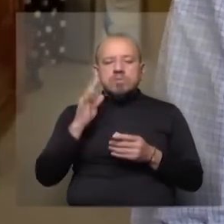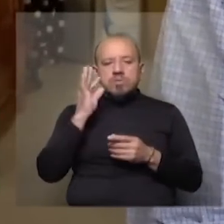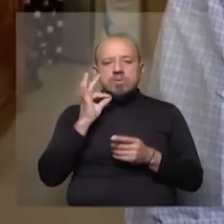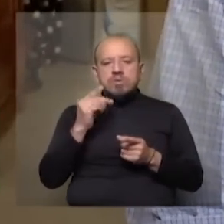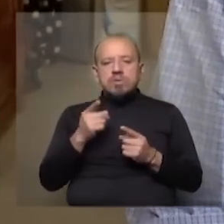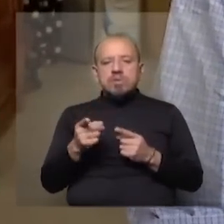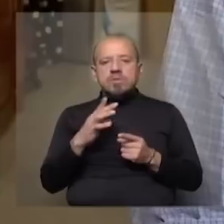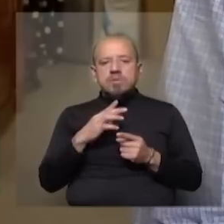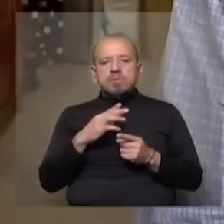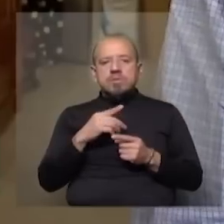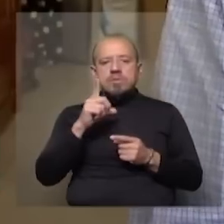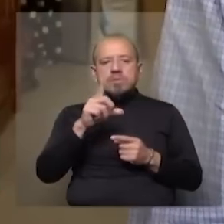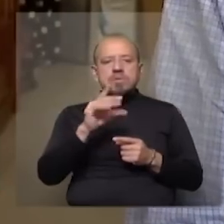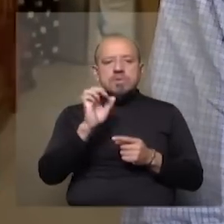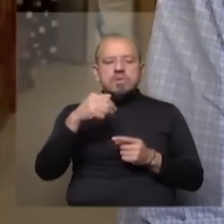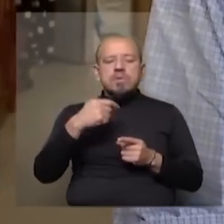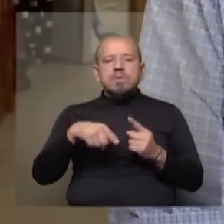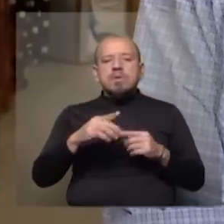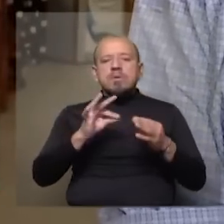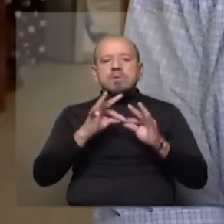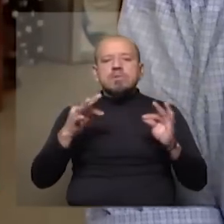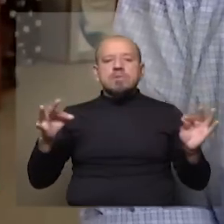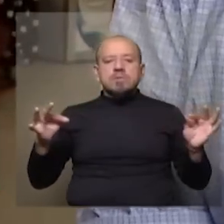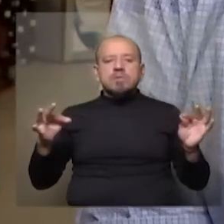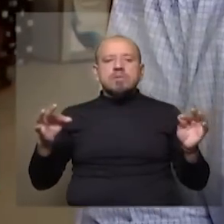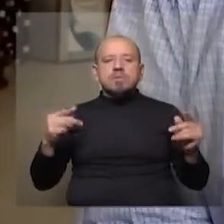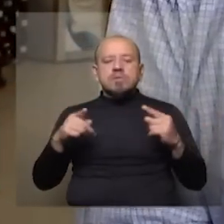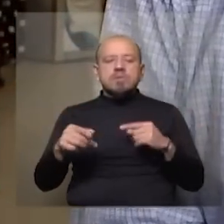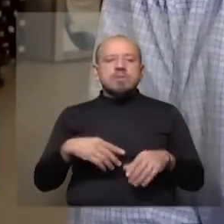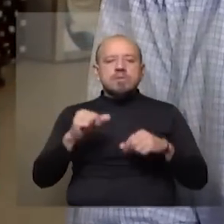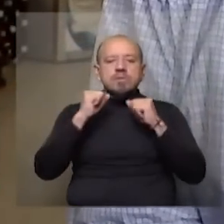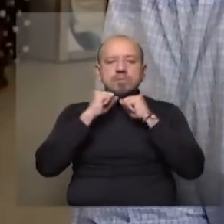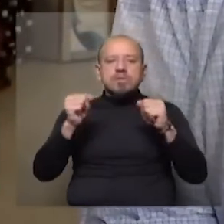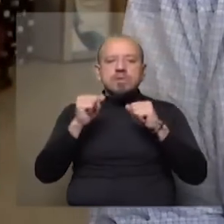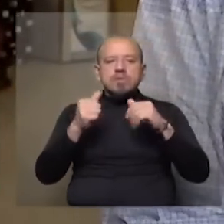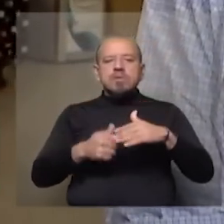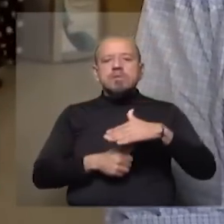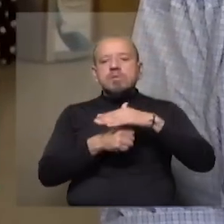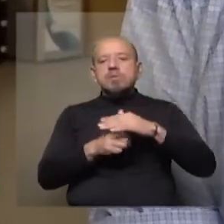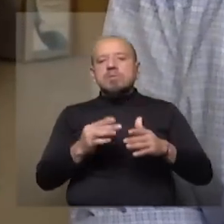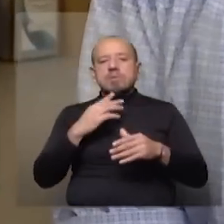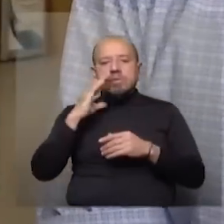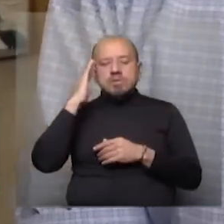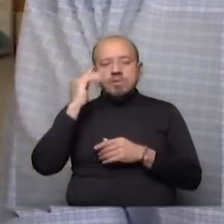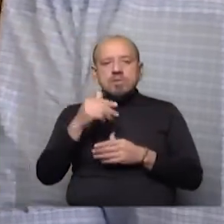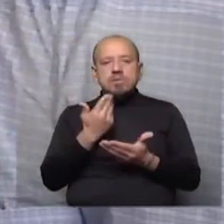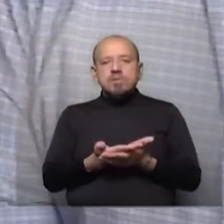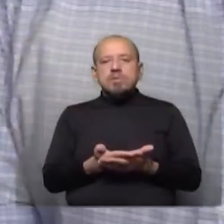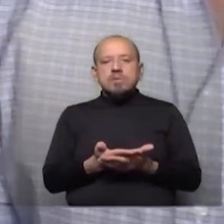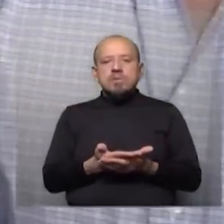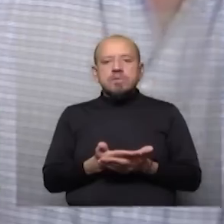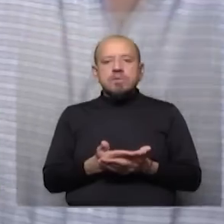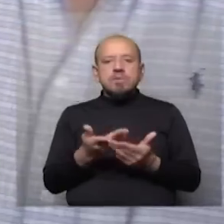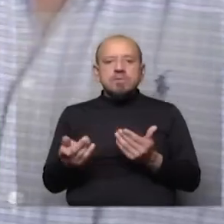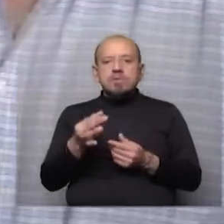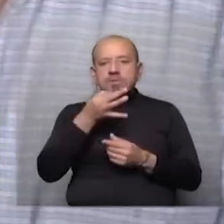de lema común estamos con Armando c debat secretario justamente del directorio para conocer un poco el planteo y el desarrollo de